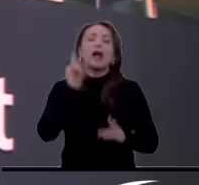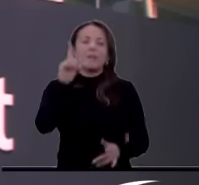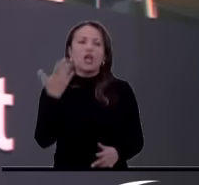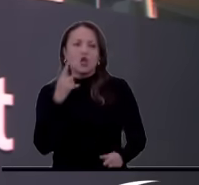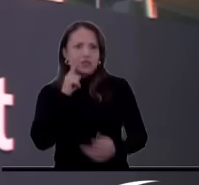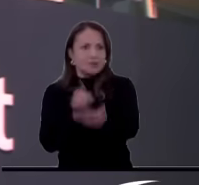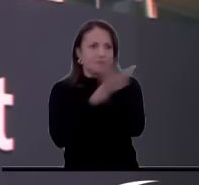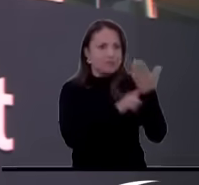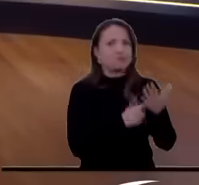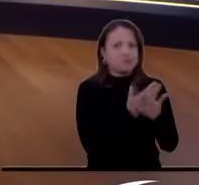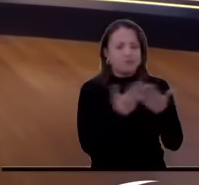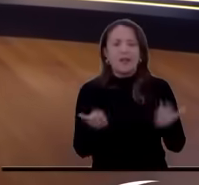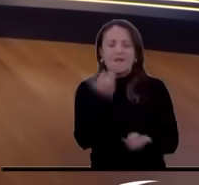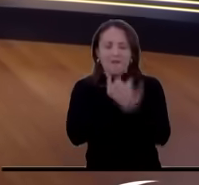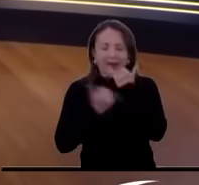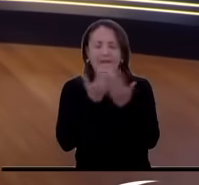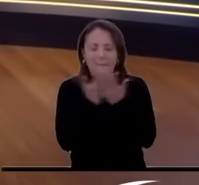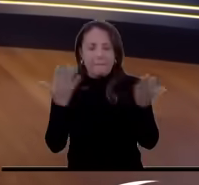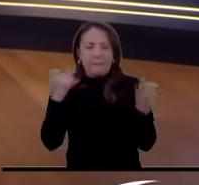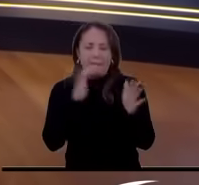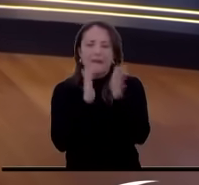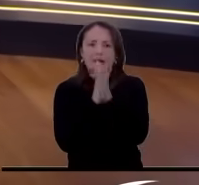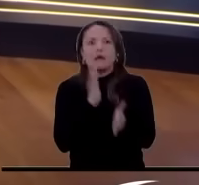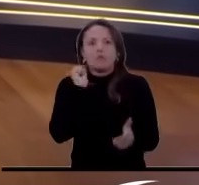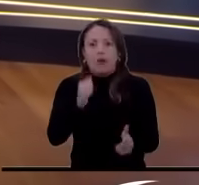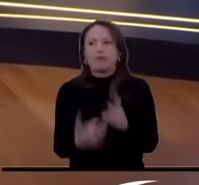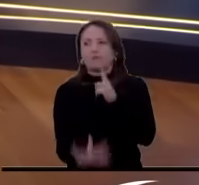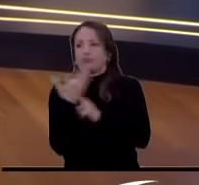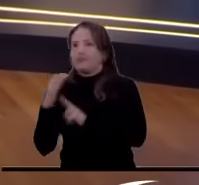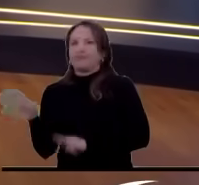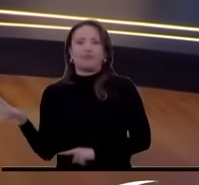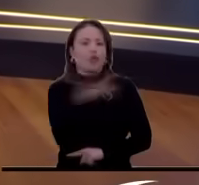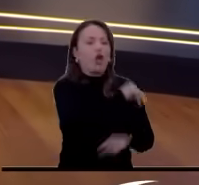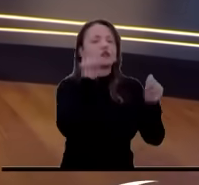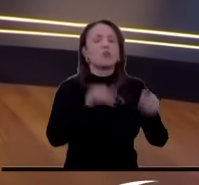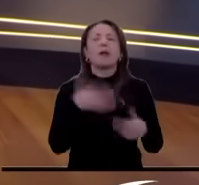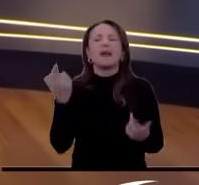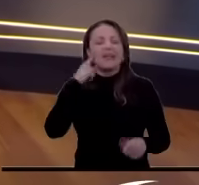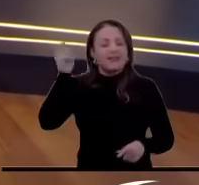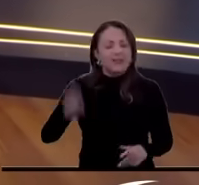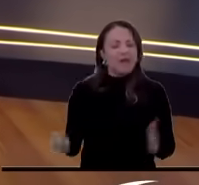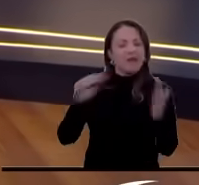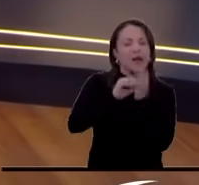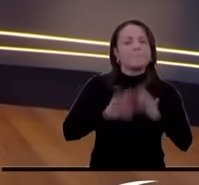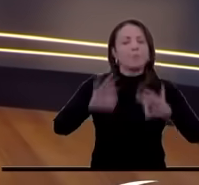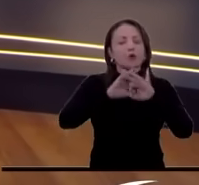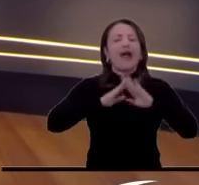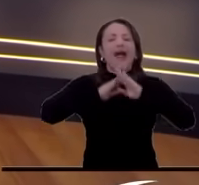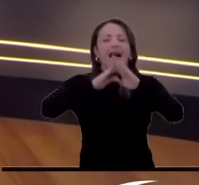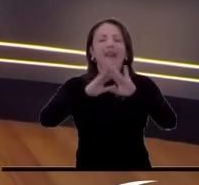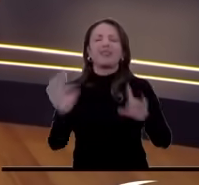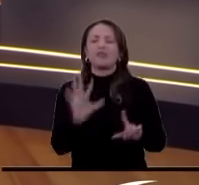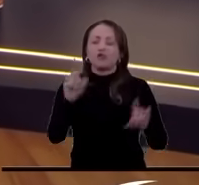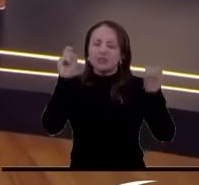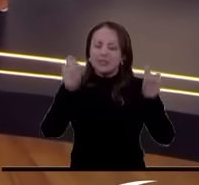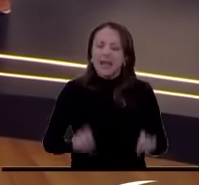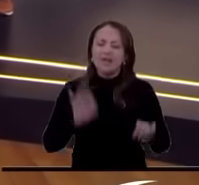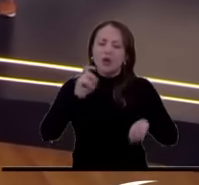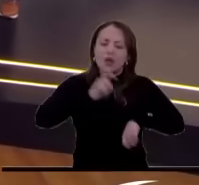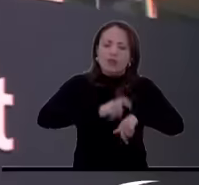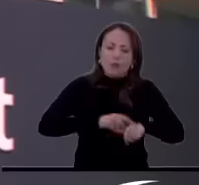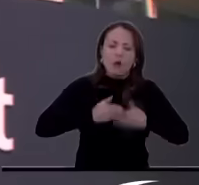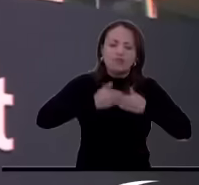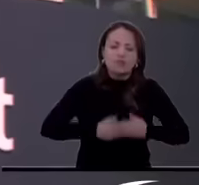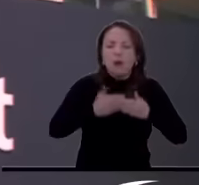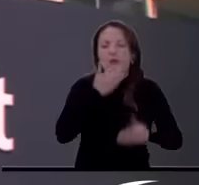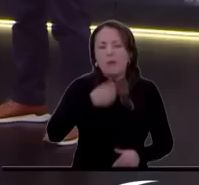sabemos que nos involucra a todos qué puede hacer un entonces Además del antivirus qué toca tener en cuenta esto cada cuá se tiene que hacer para quienes tienen un computador en